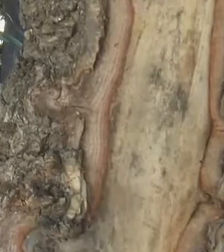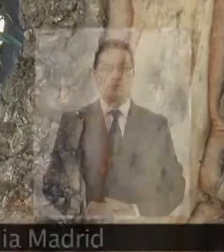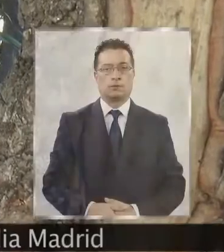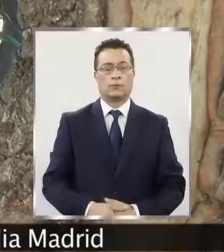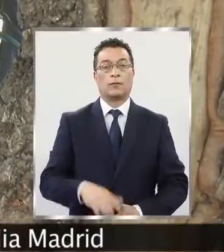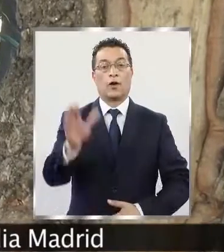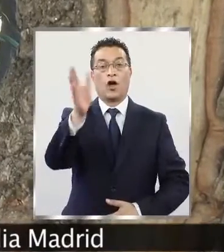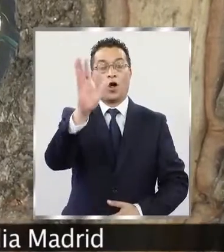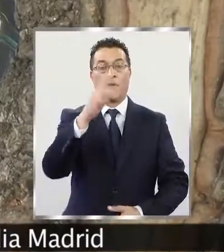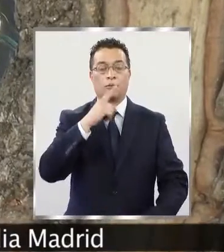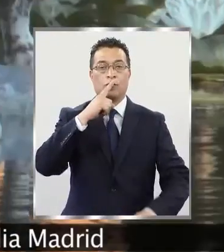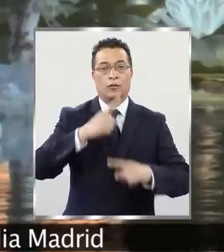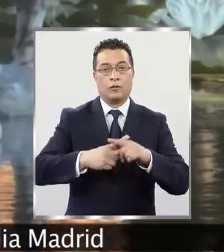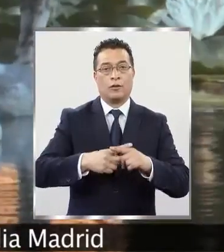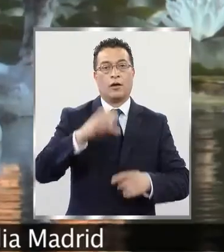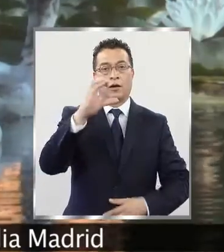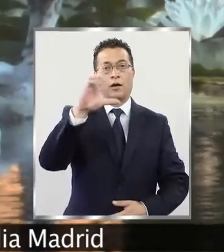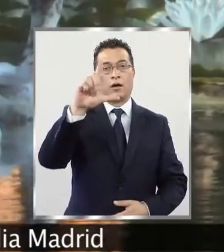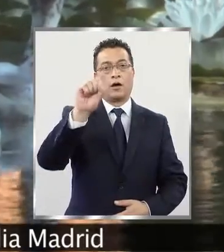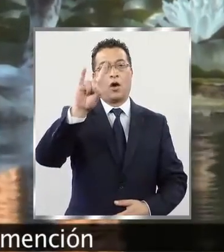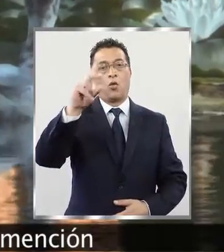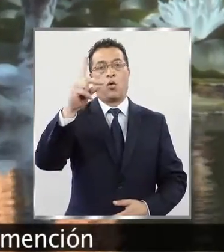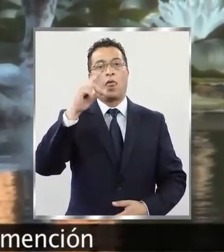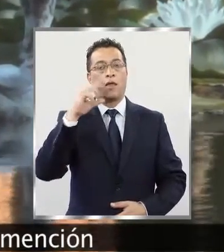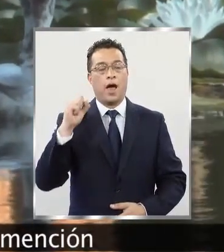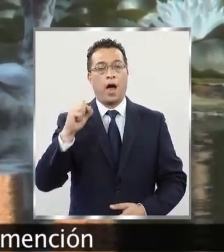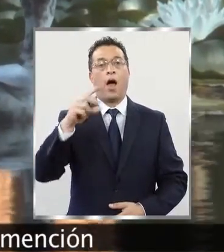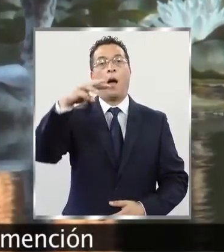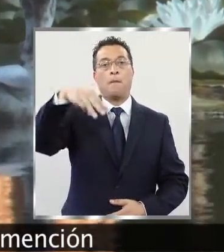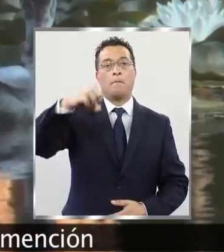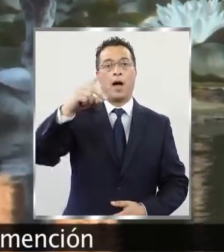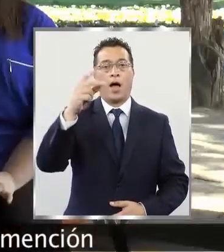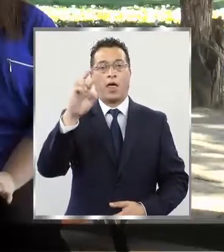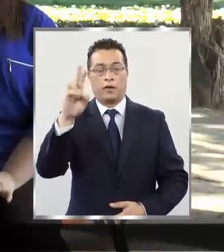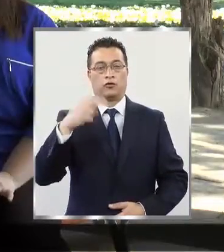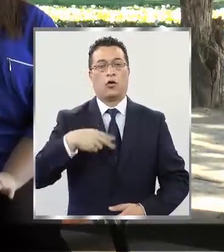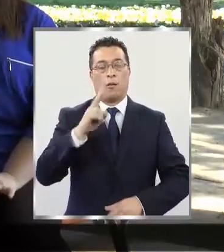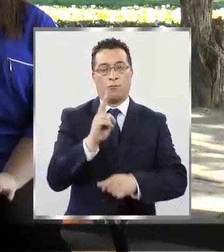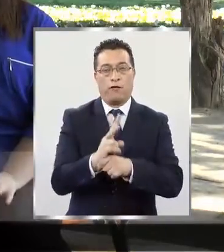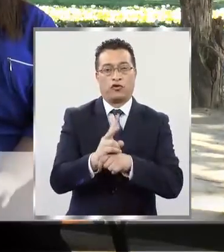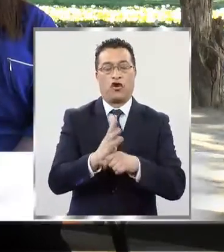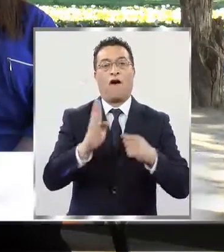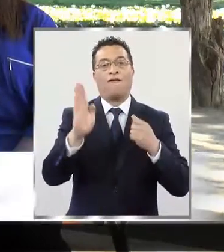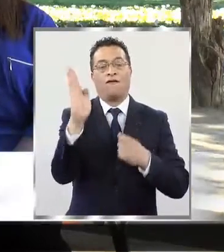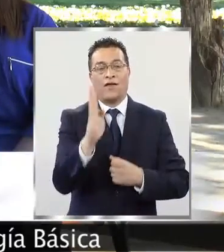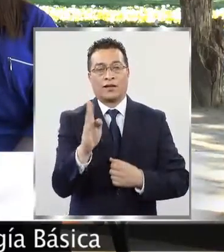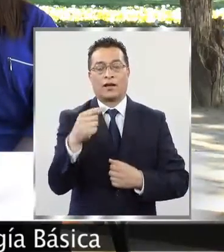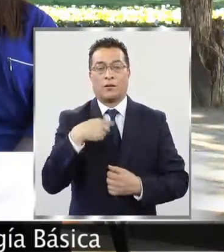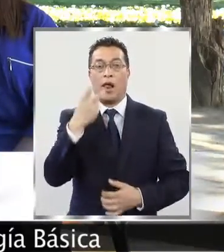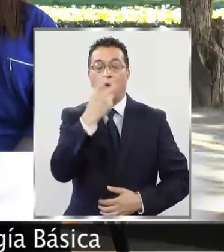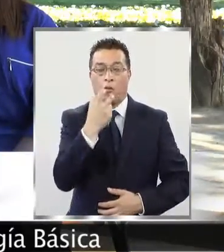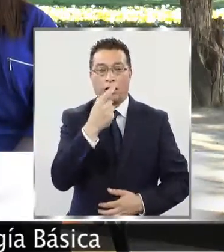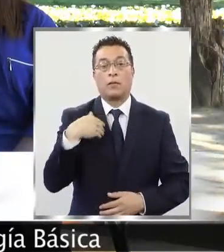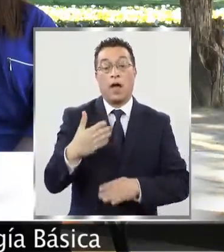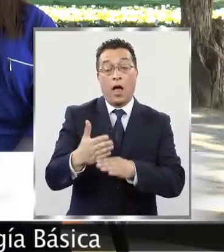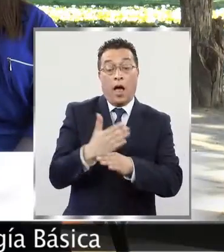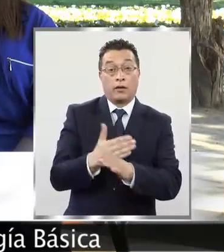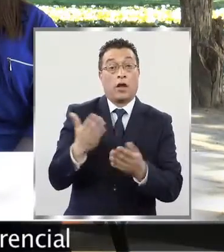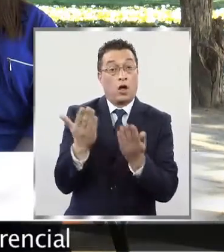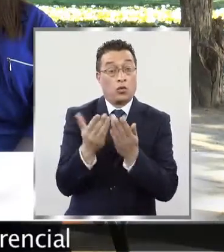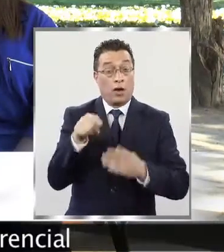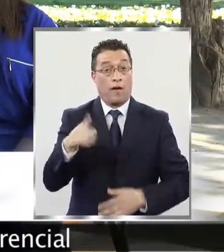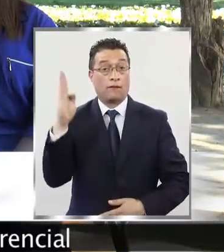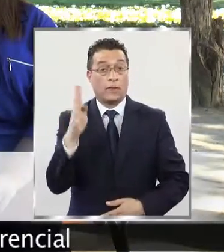Hola, mi nombre es Claudia Madrid, soy profesora básica con mención en lenguaje. Antes de estudiar pedagogía